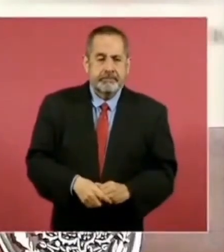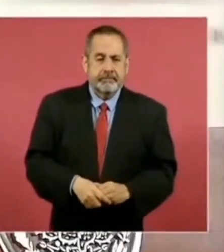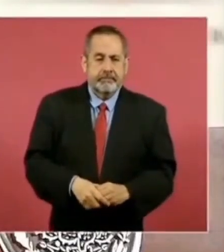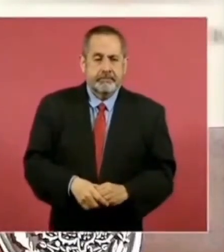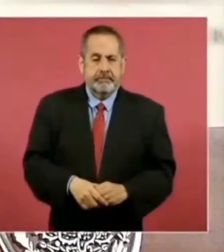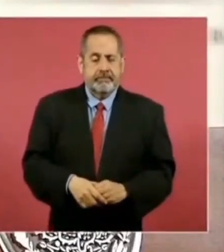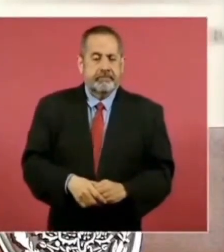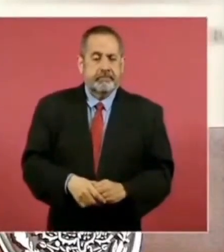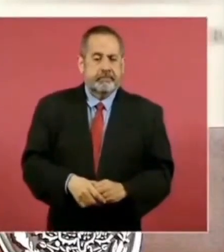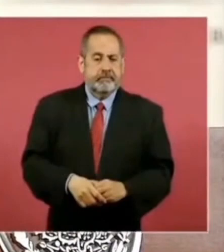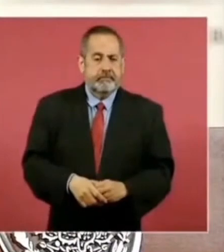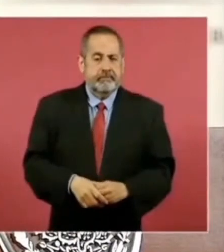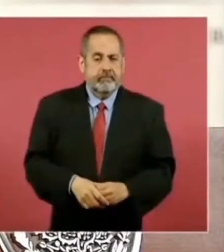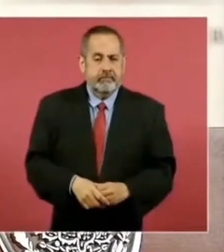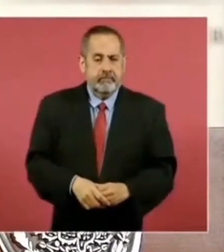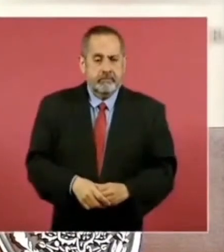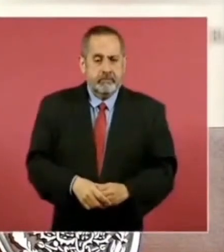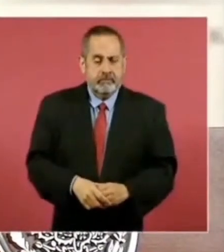Porque